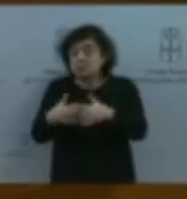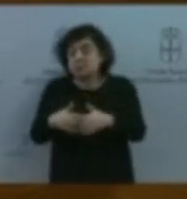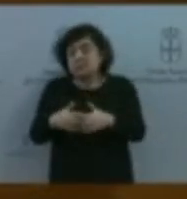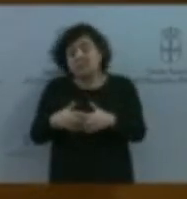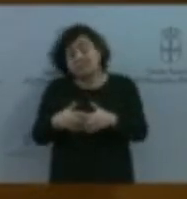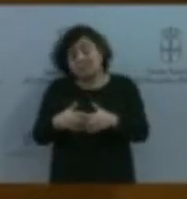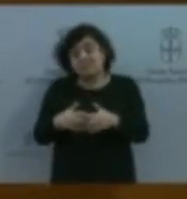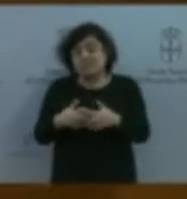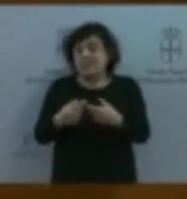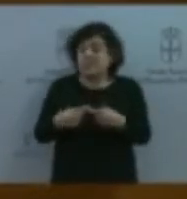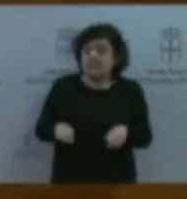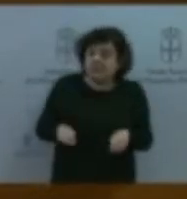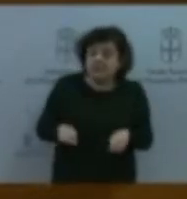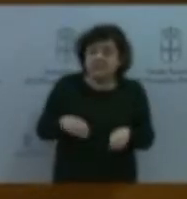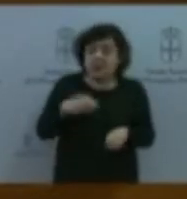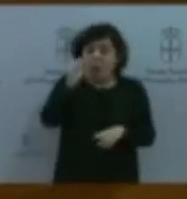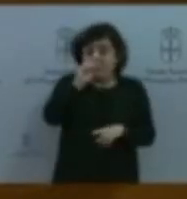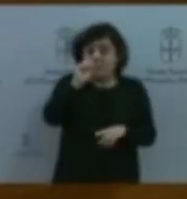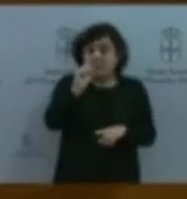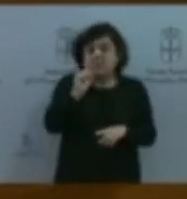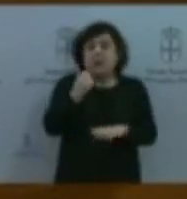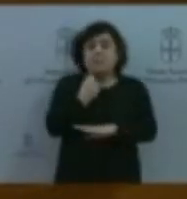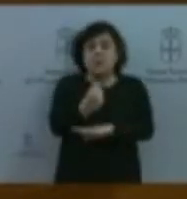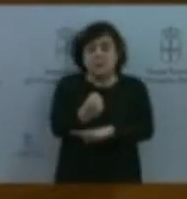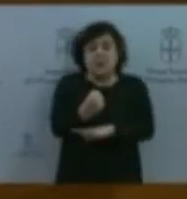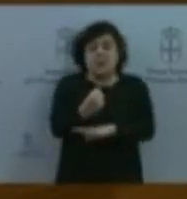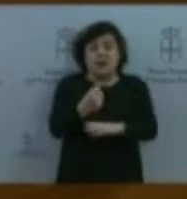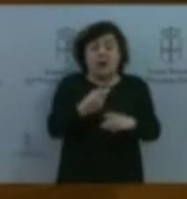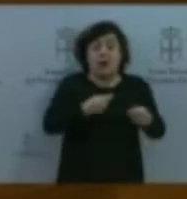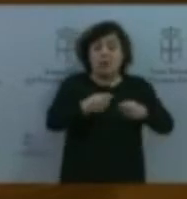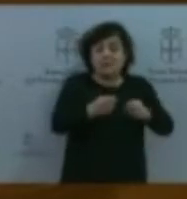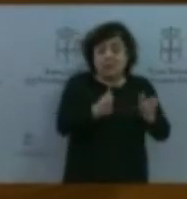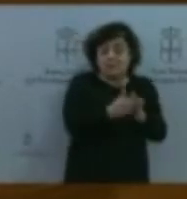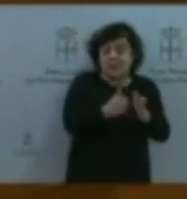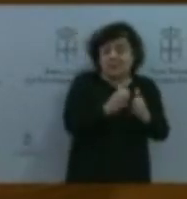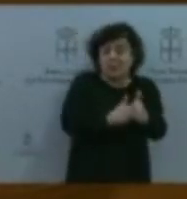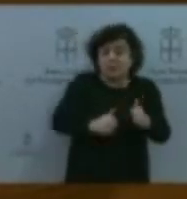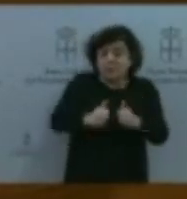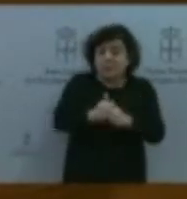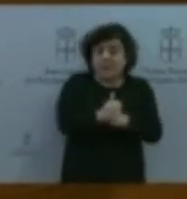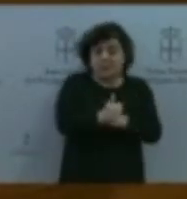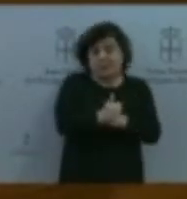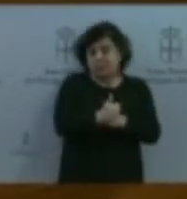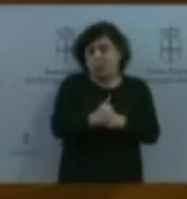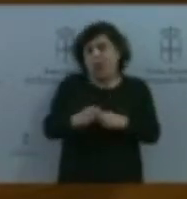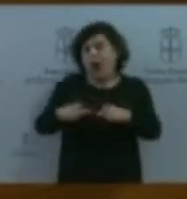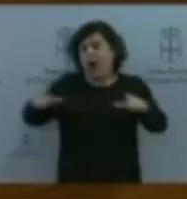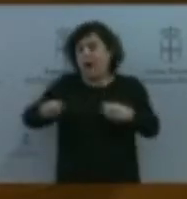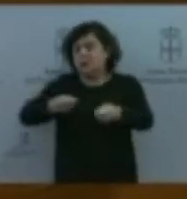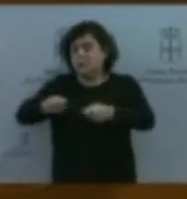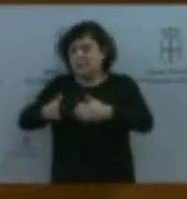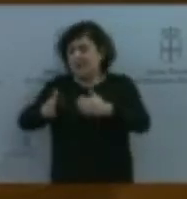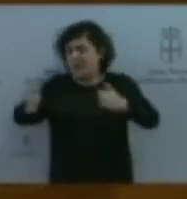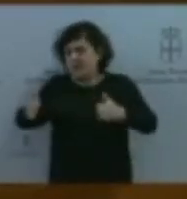grandes superficies, por ejemplo, hay que priorizar ahí unos frente a otros. En materia